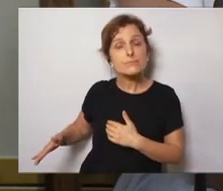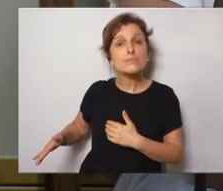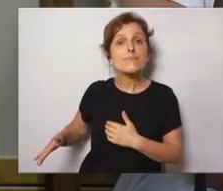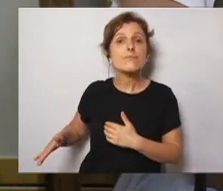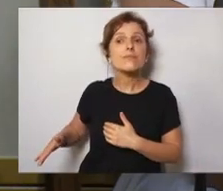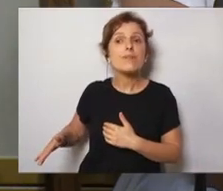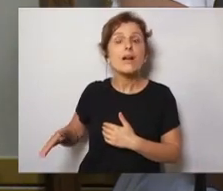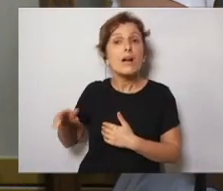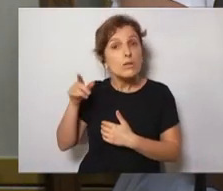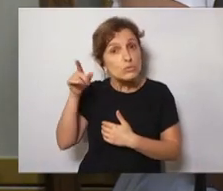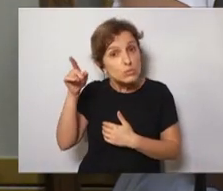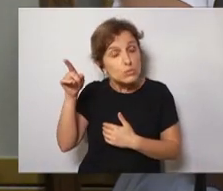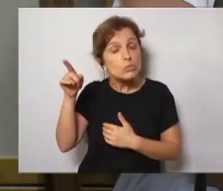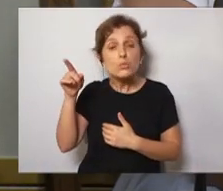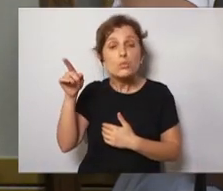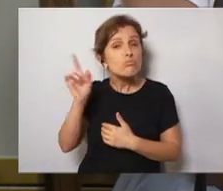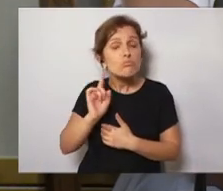para buscar